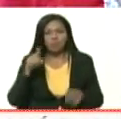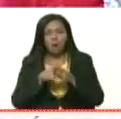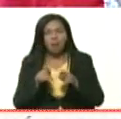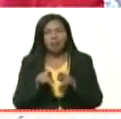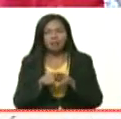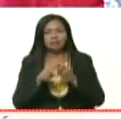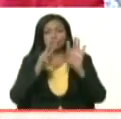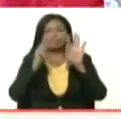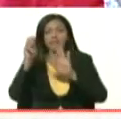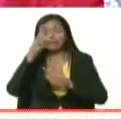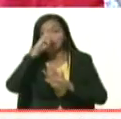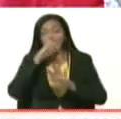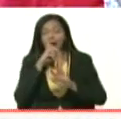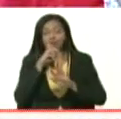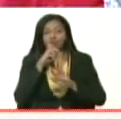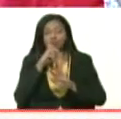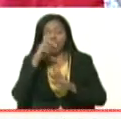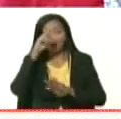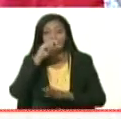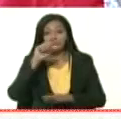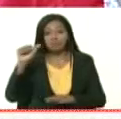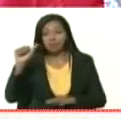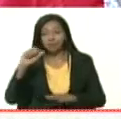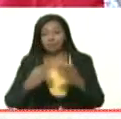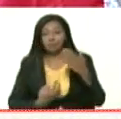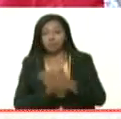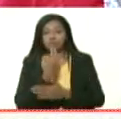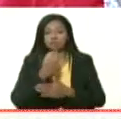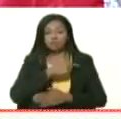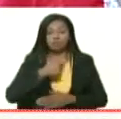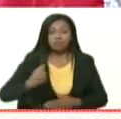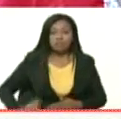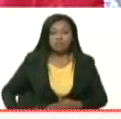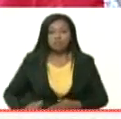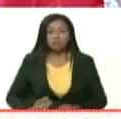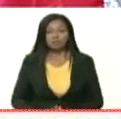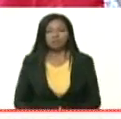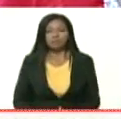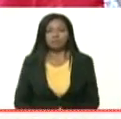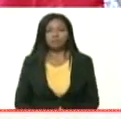los 70 años de la fundación de la República Popular China.